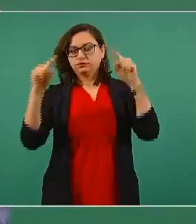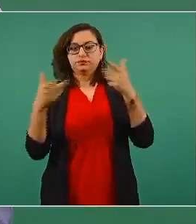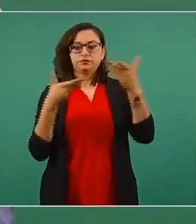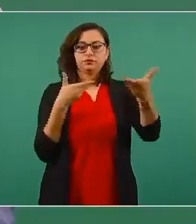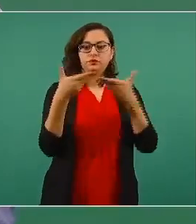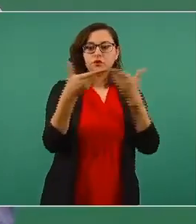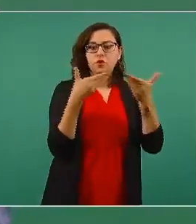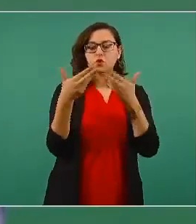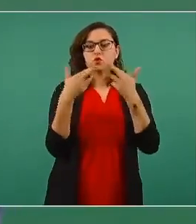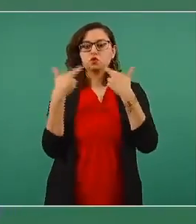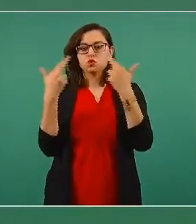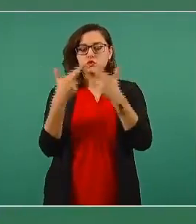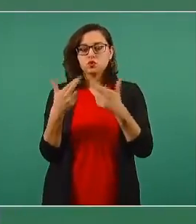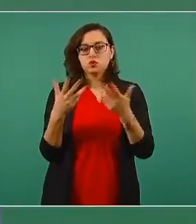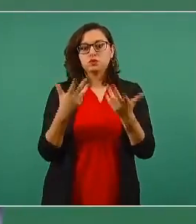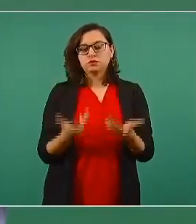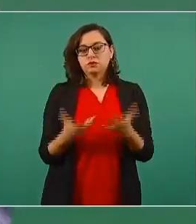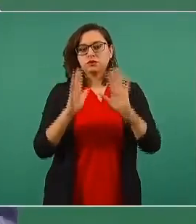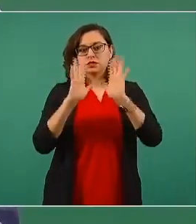en el sur.